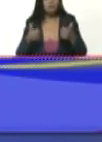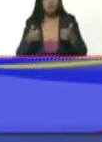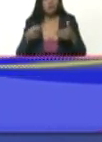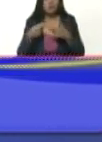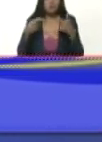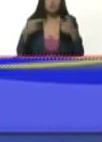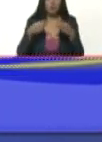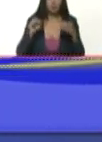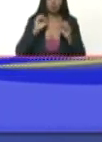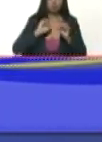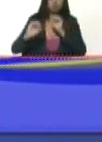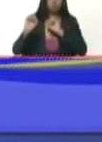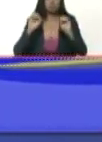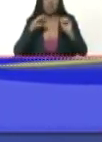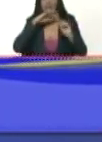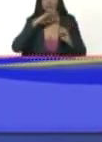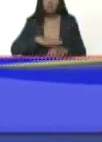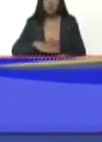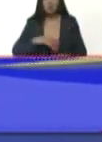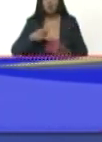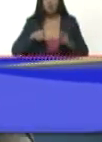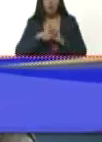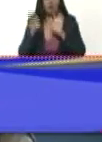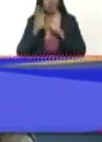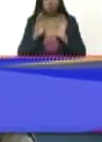de esa pugna histórica,